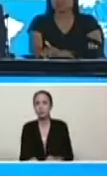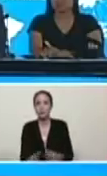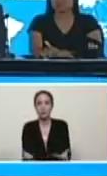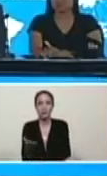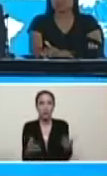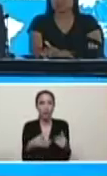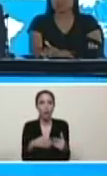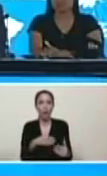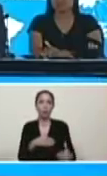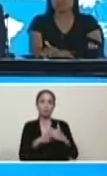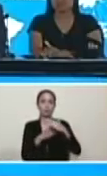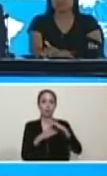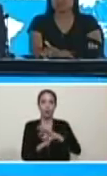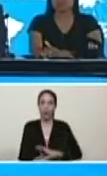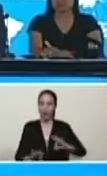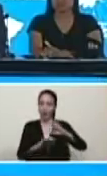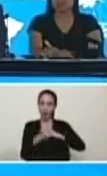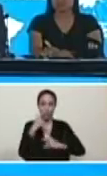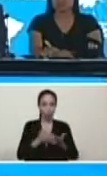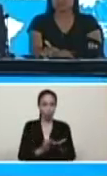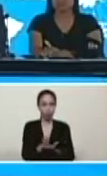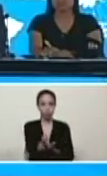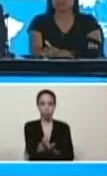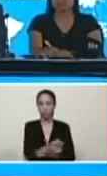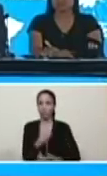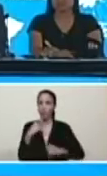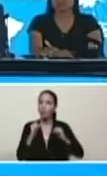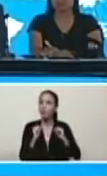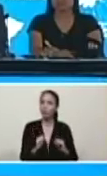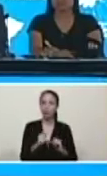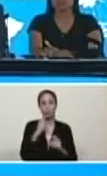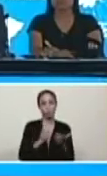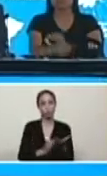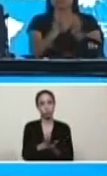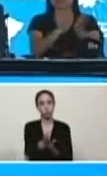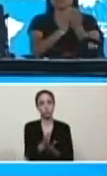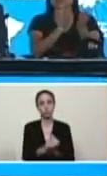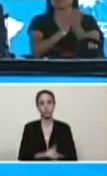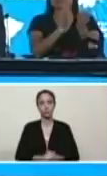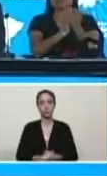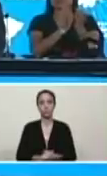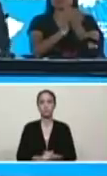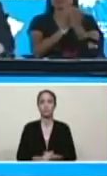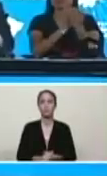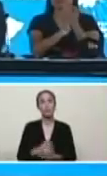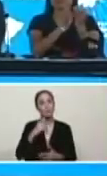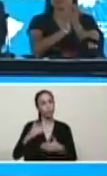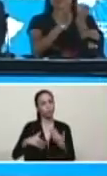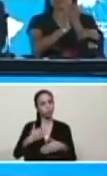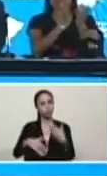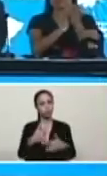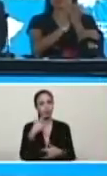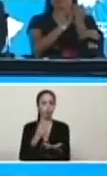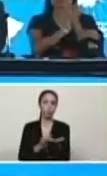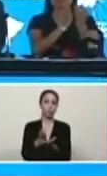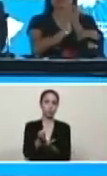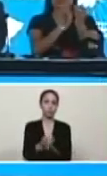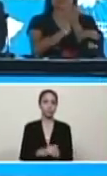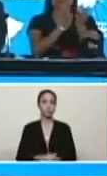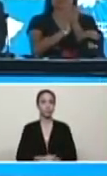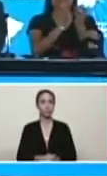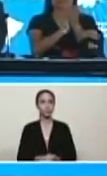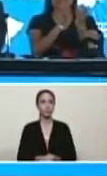no nos va a parar nada ni nadie. Nosotros vamos a continuar el camino del avance de la revolución socialista.